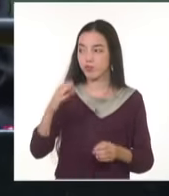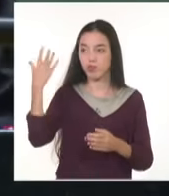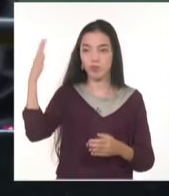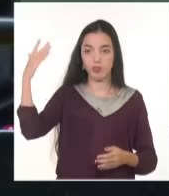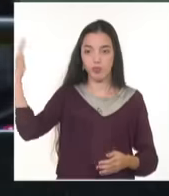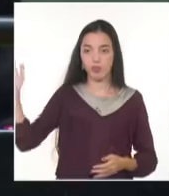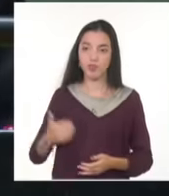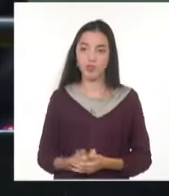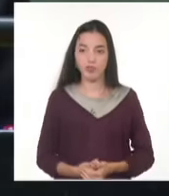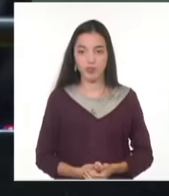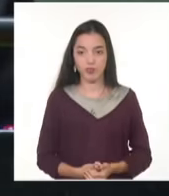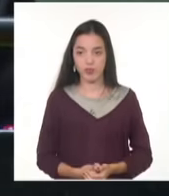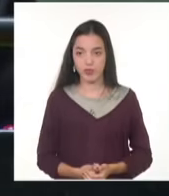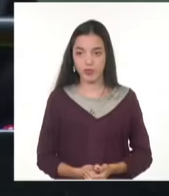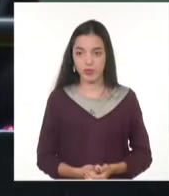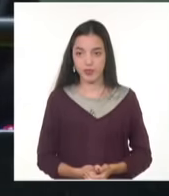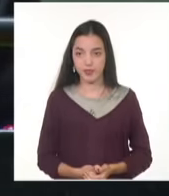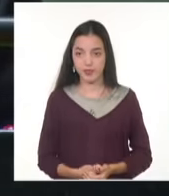varias veces pagada.